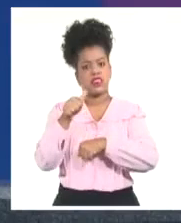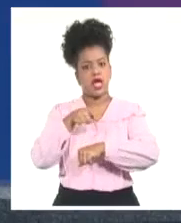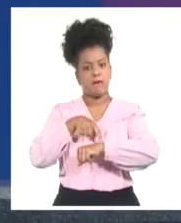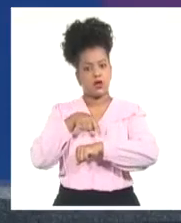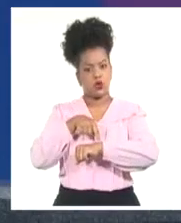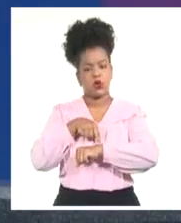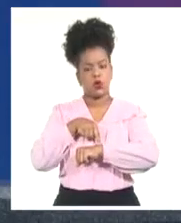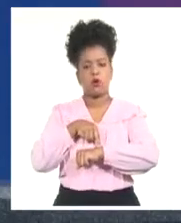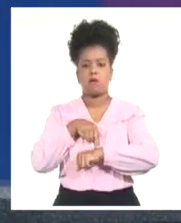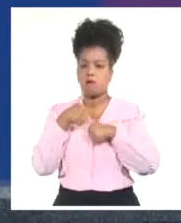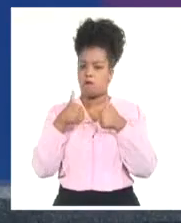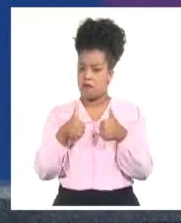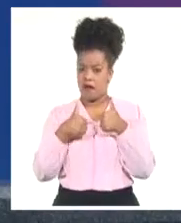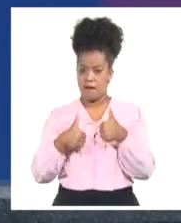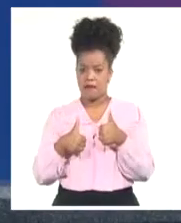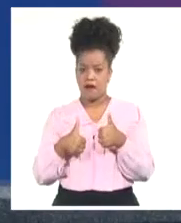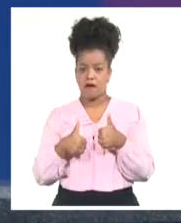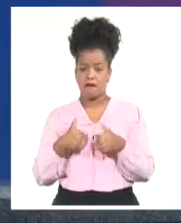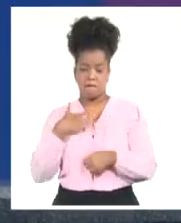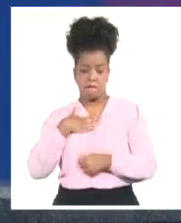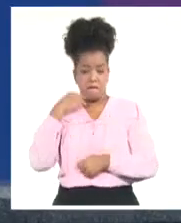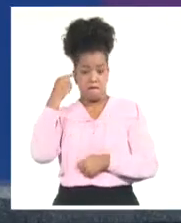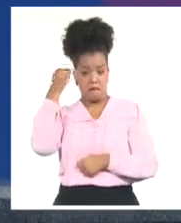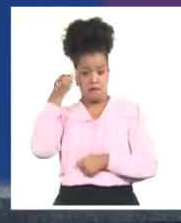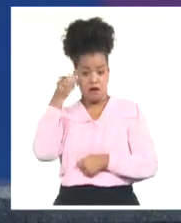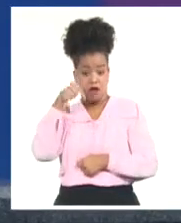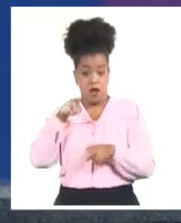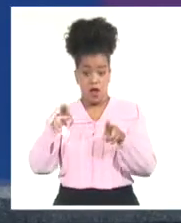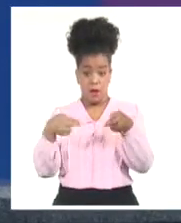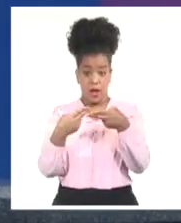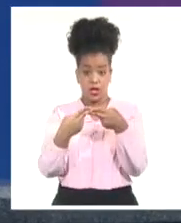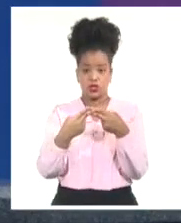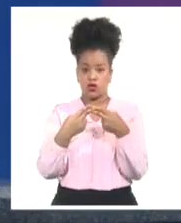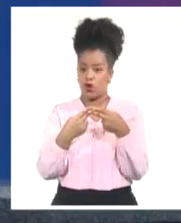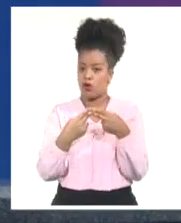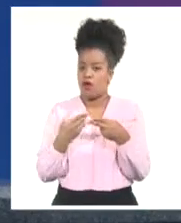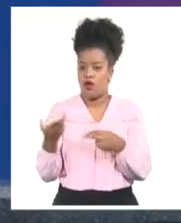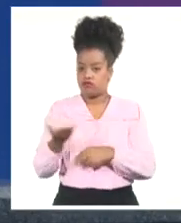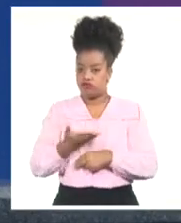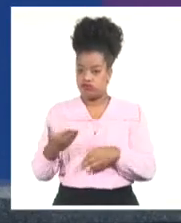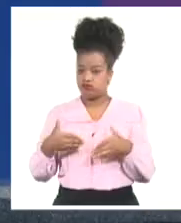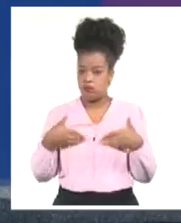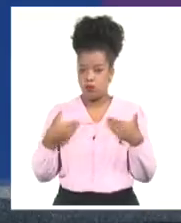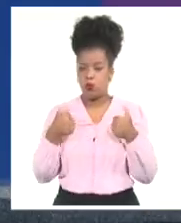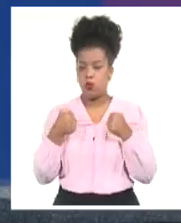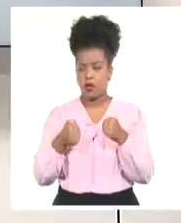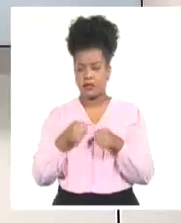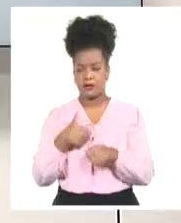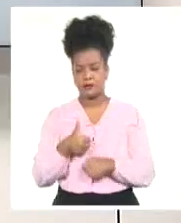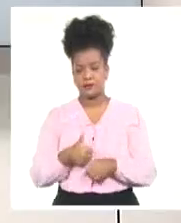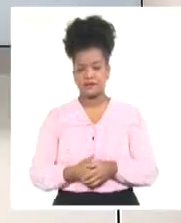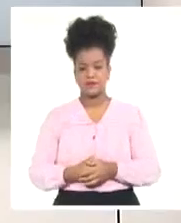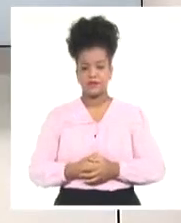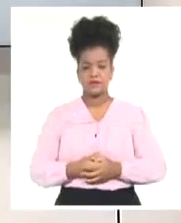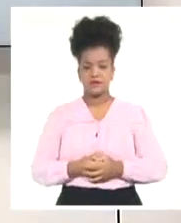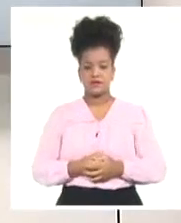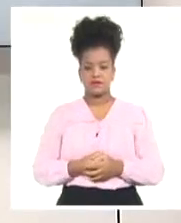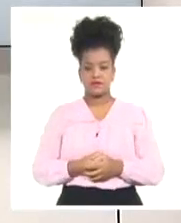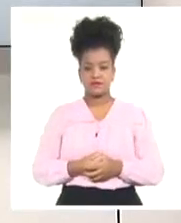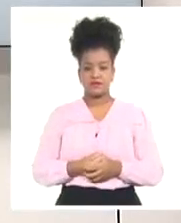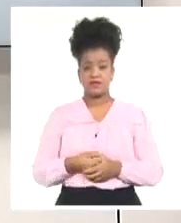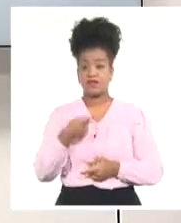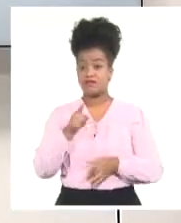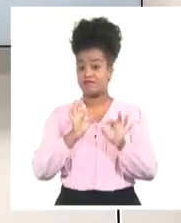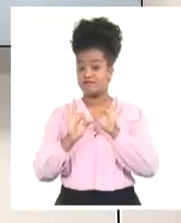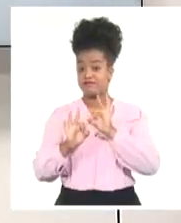también Ceballos, que creo que ha entrado en el partido con mucha, mucha personalidad. Ojo, el